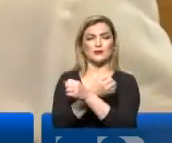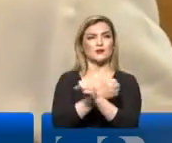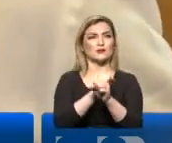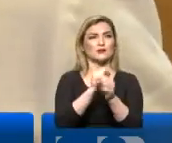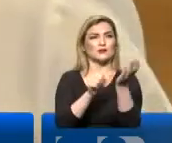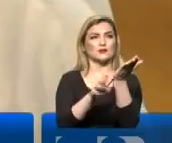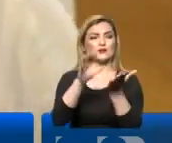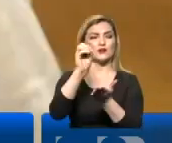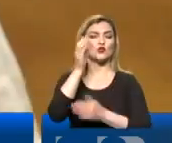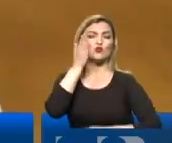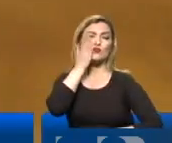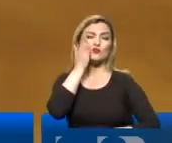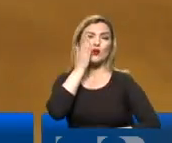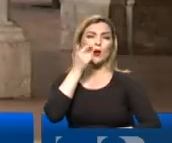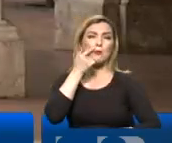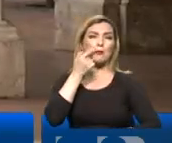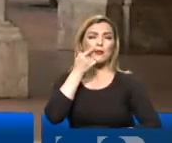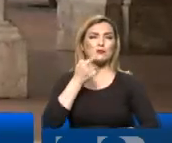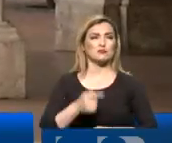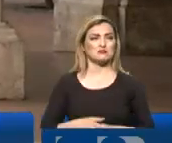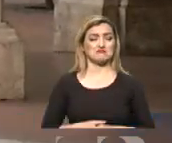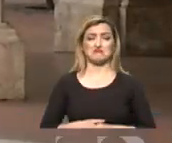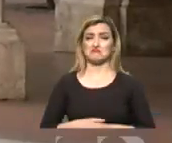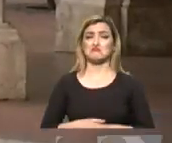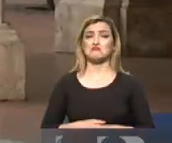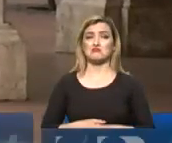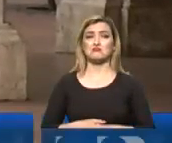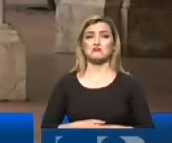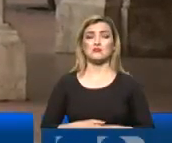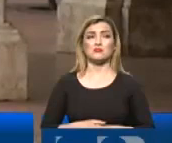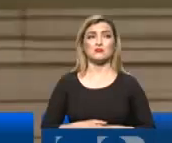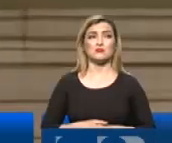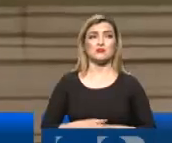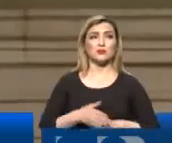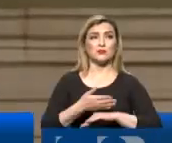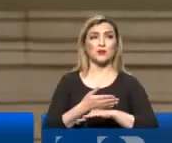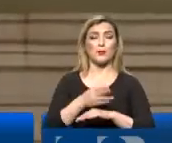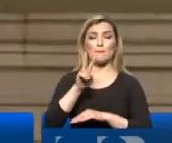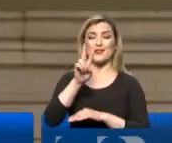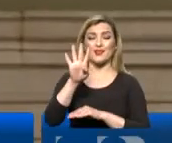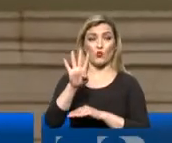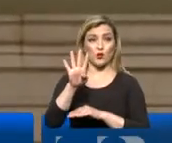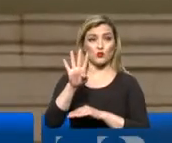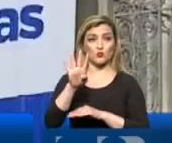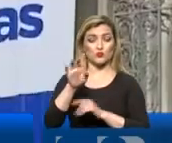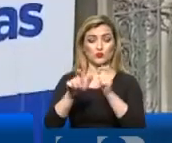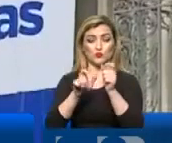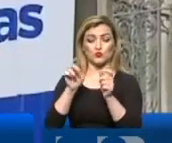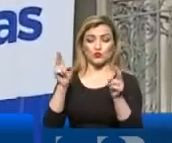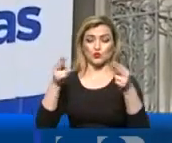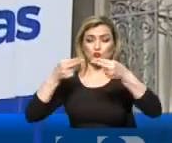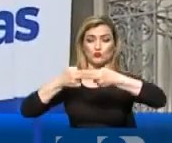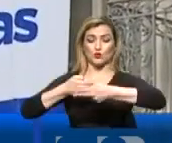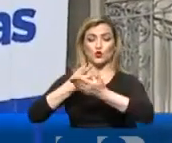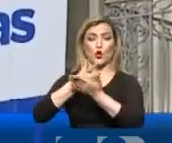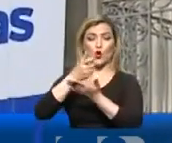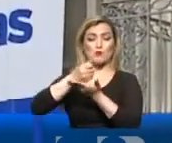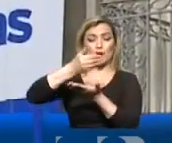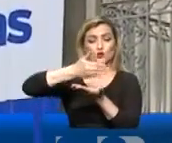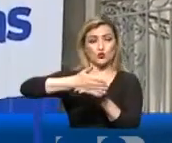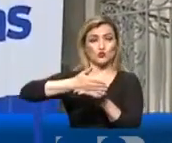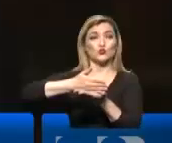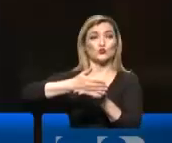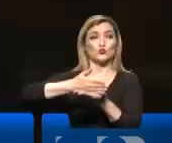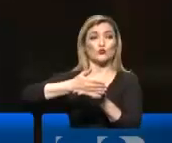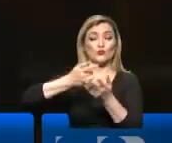de tu hermano, de tu madre, de tu padre. Tras el escándalo, el prefecto suspendió a las 24 personas que conforman su departamento de compras y